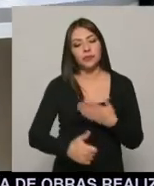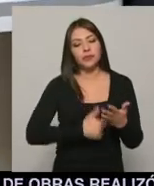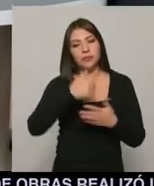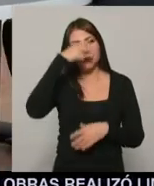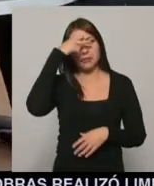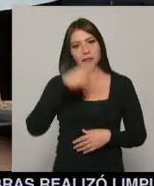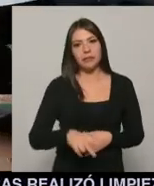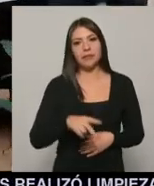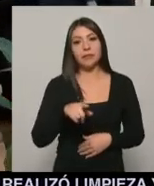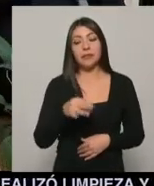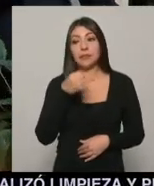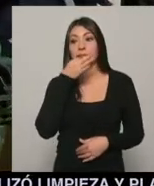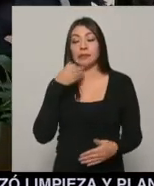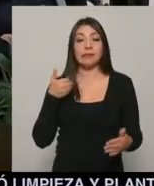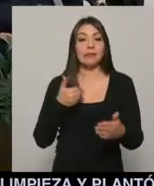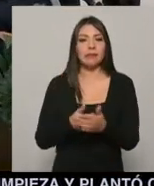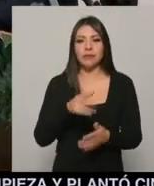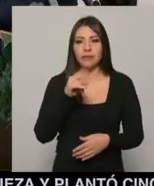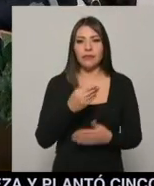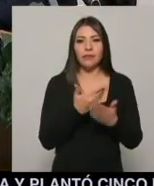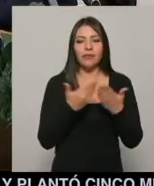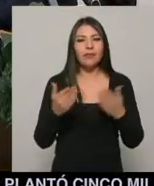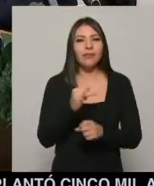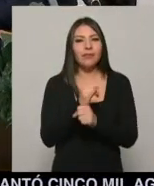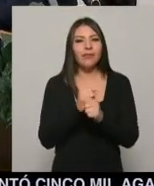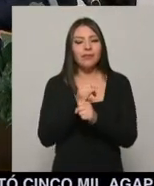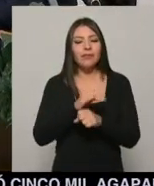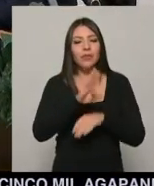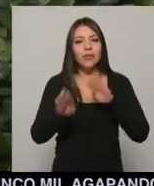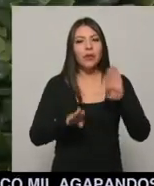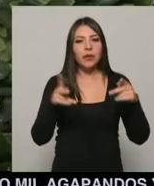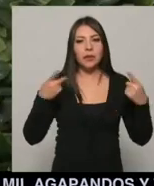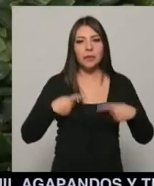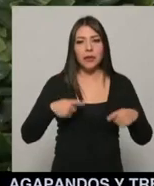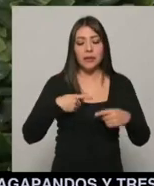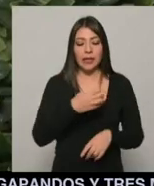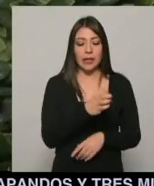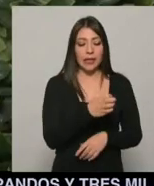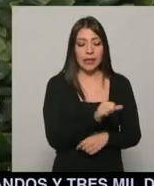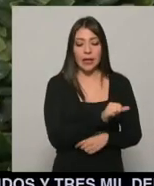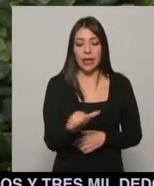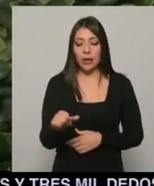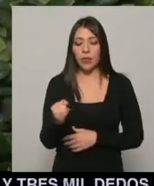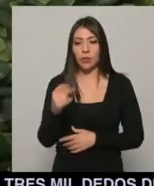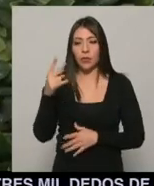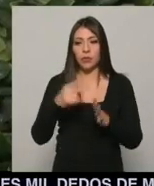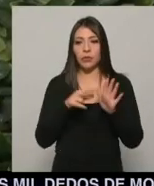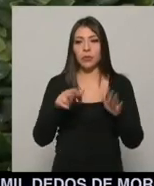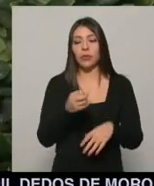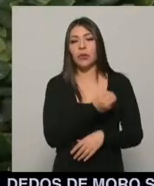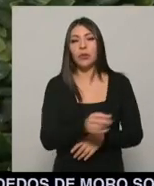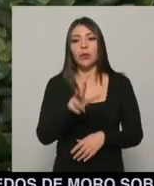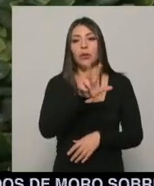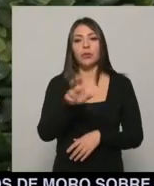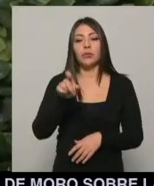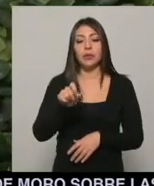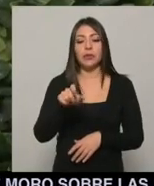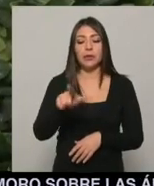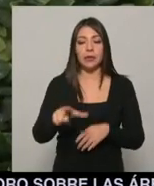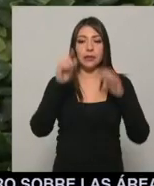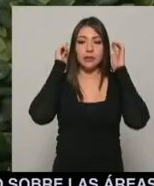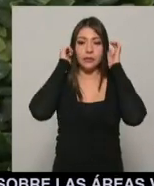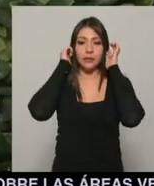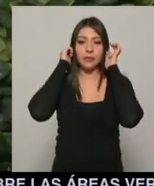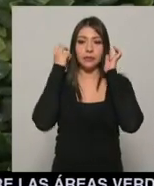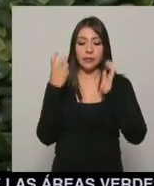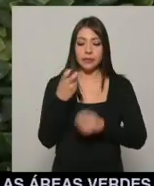por ejemplo, las carpetas de investigación de homicidio doloso de enero a junio del 2018 fueron 827. En este año, a partir de